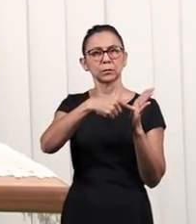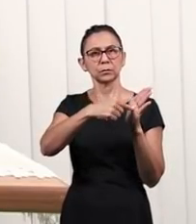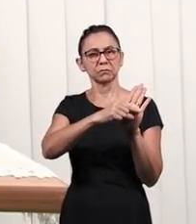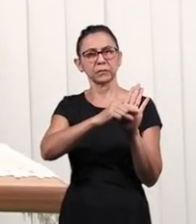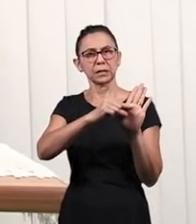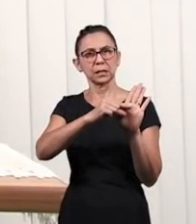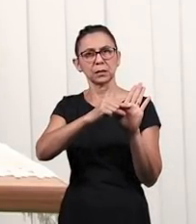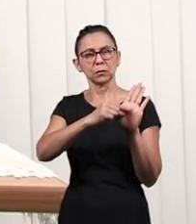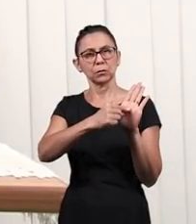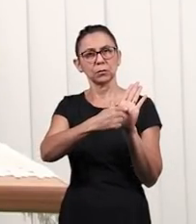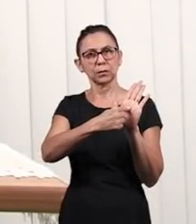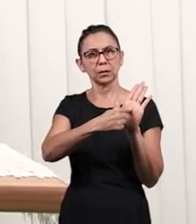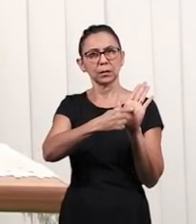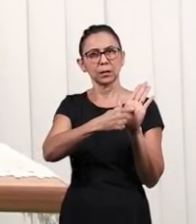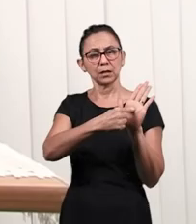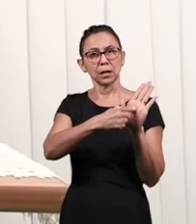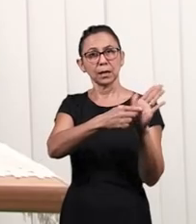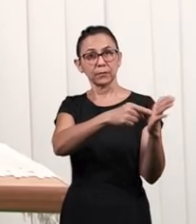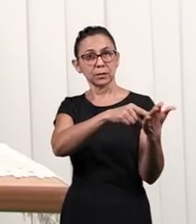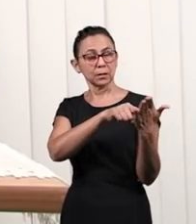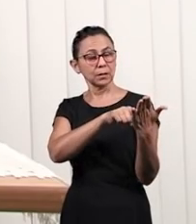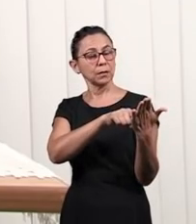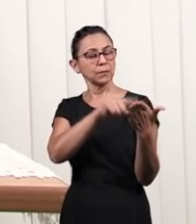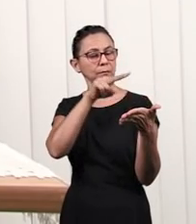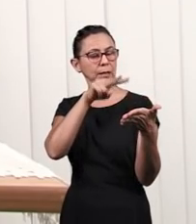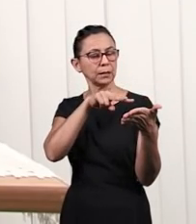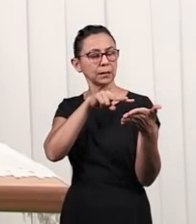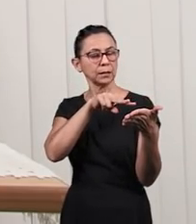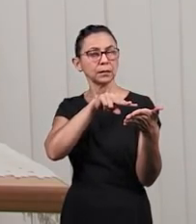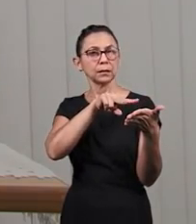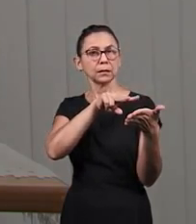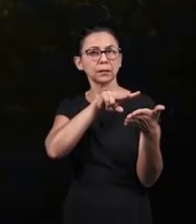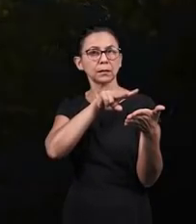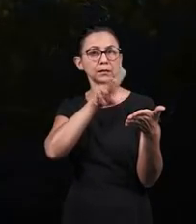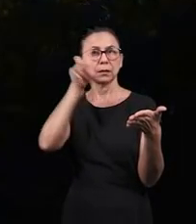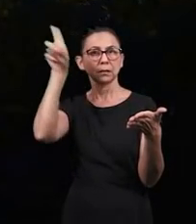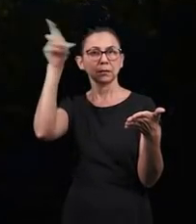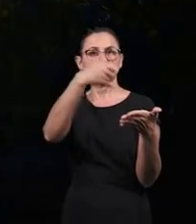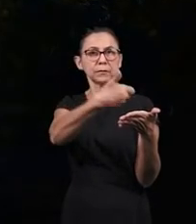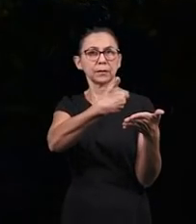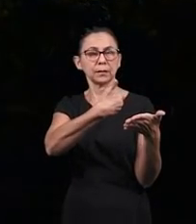en un versículo y allí Dios estará hablando a tu corazón.